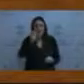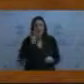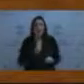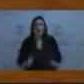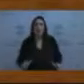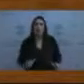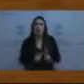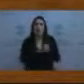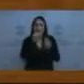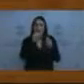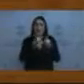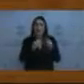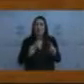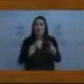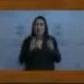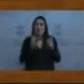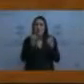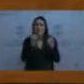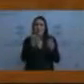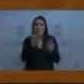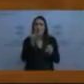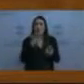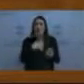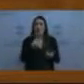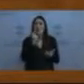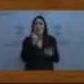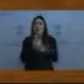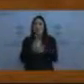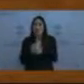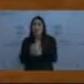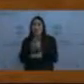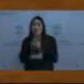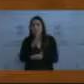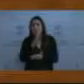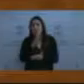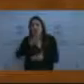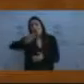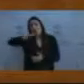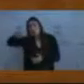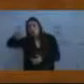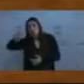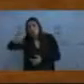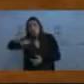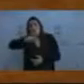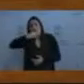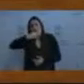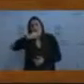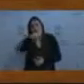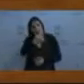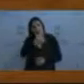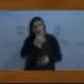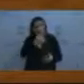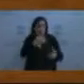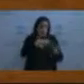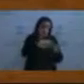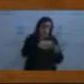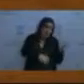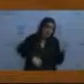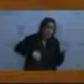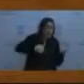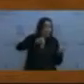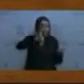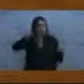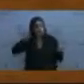está vigente en Asturias y se puede pagar porque mientras otros dictaban los discursos, señorías de Podemos, de Izquierda